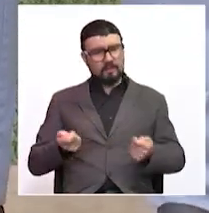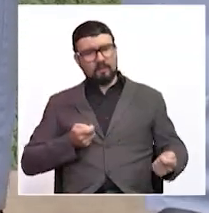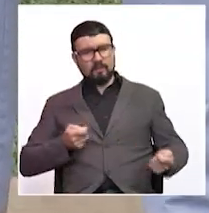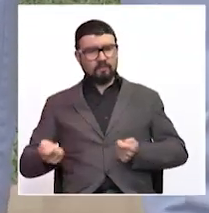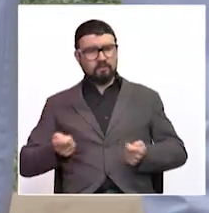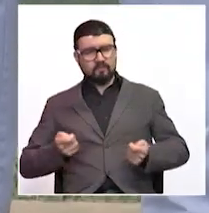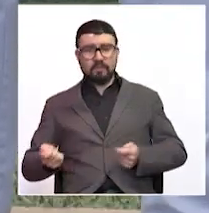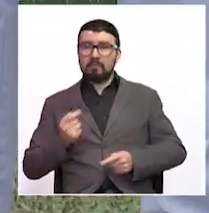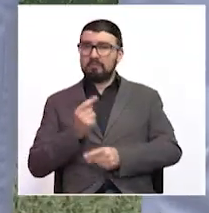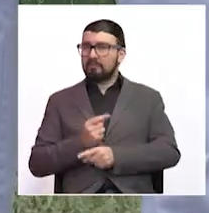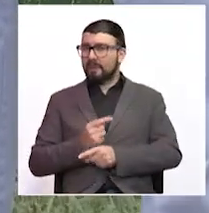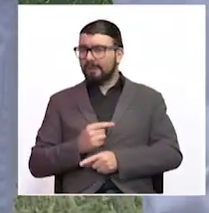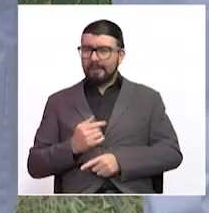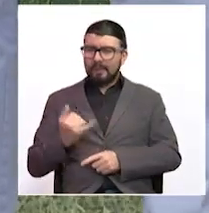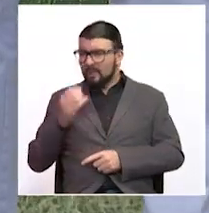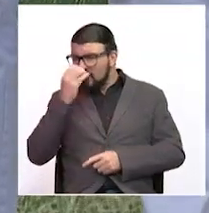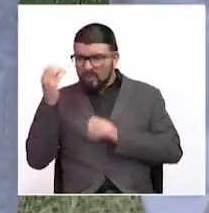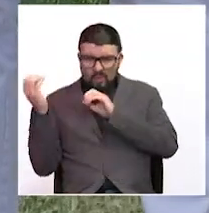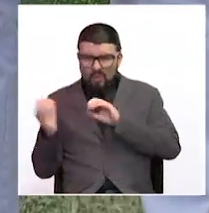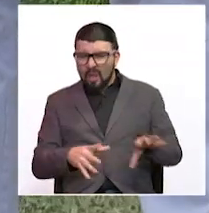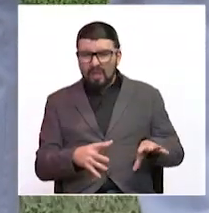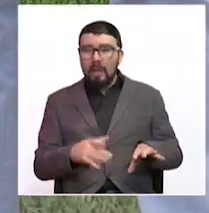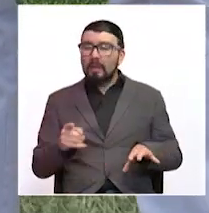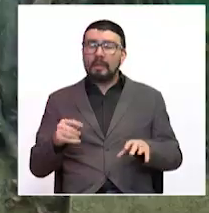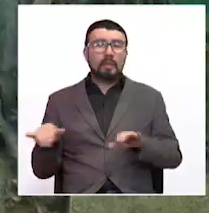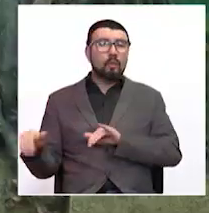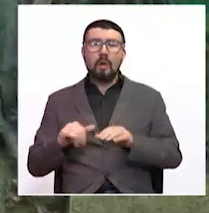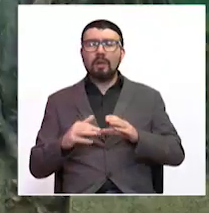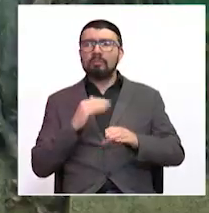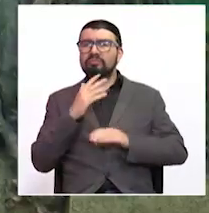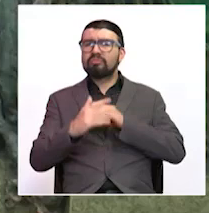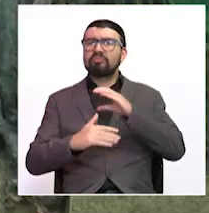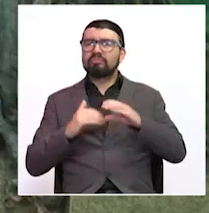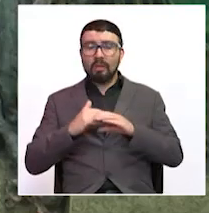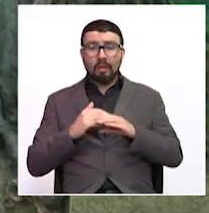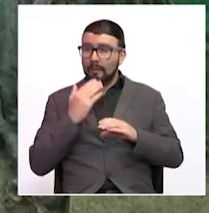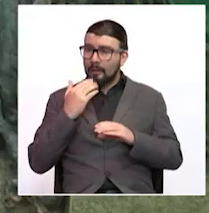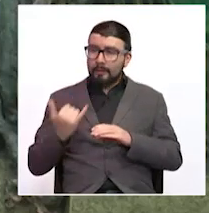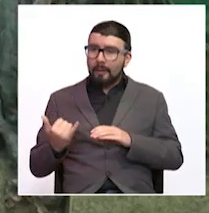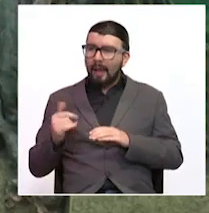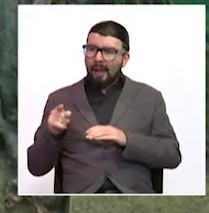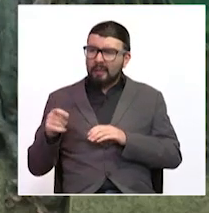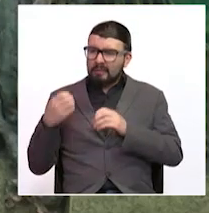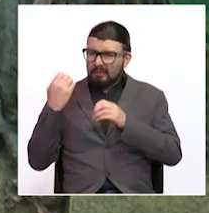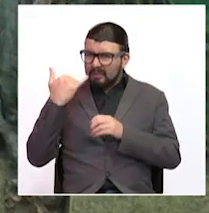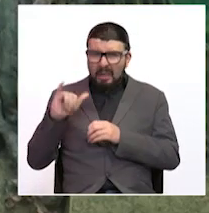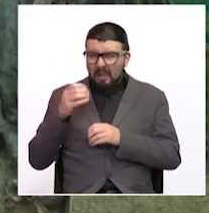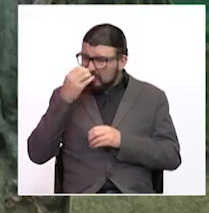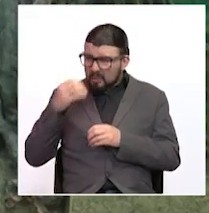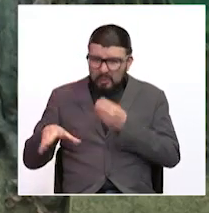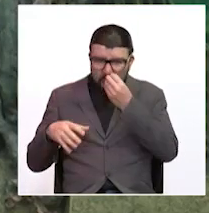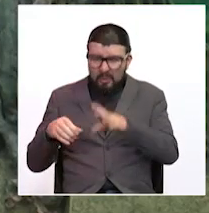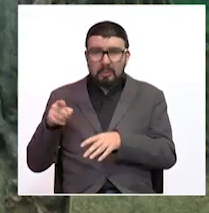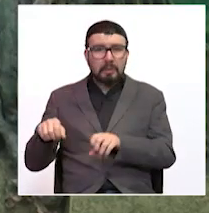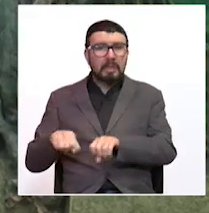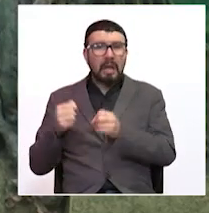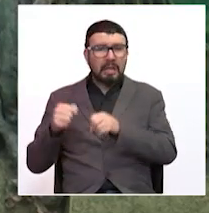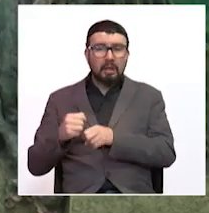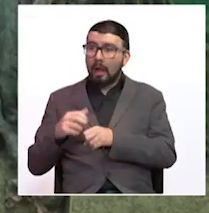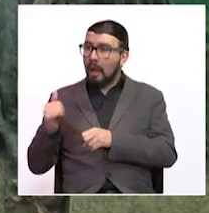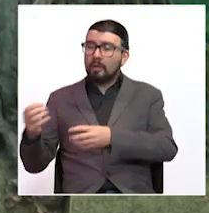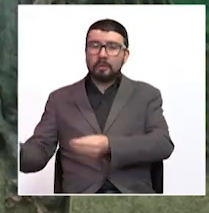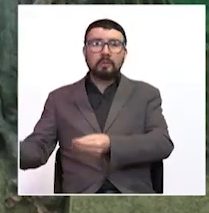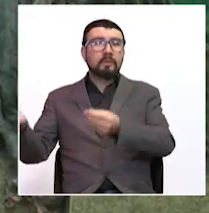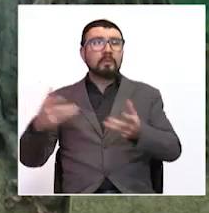lo que se desecha como el reciclable yo estoy reciclando material ya que es elmer y la hora porque hay